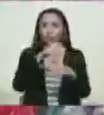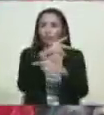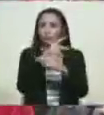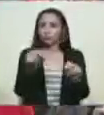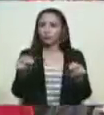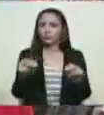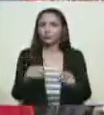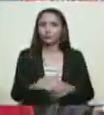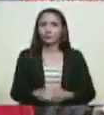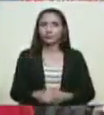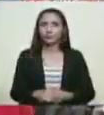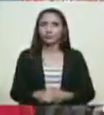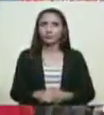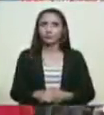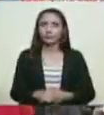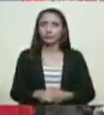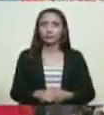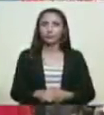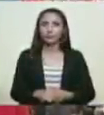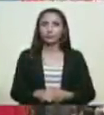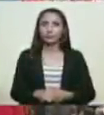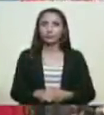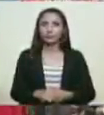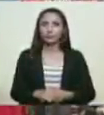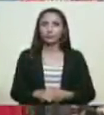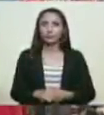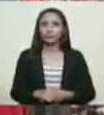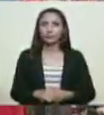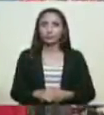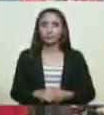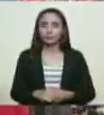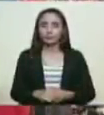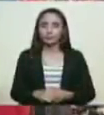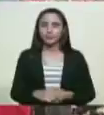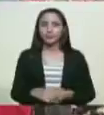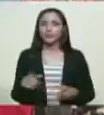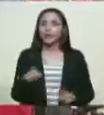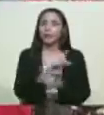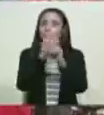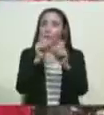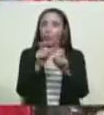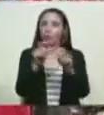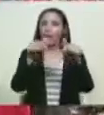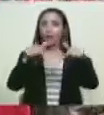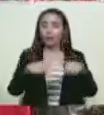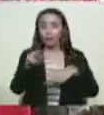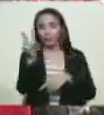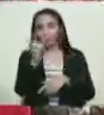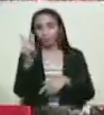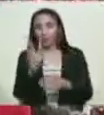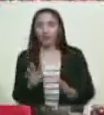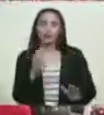Pero ayúdenme a responder. En Venezuela, llueva,